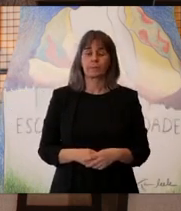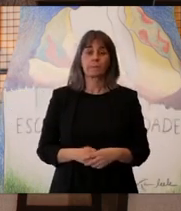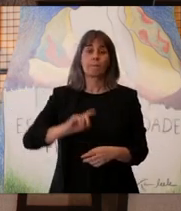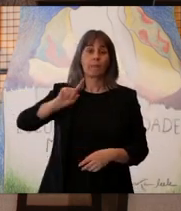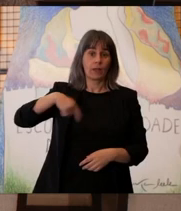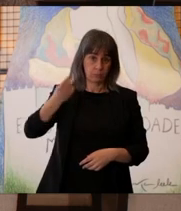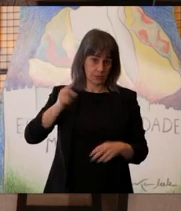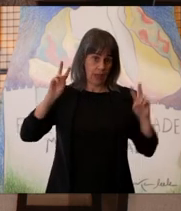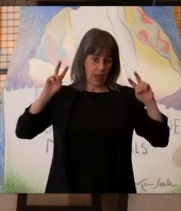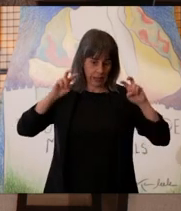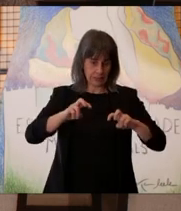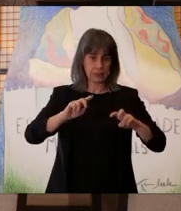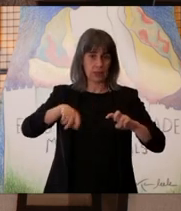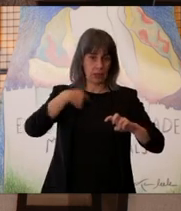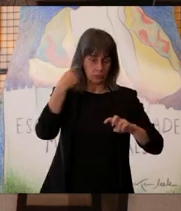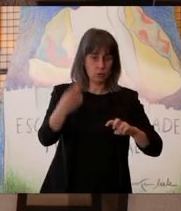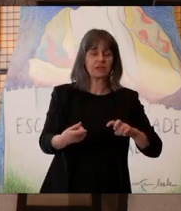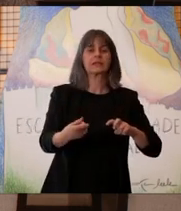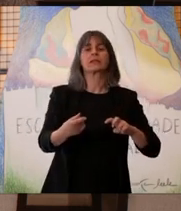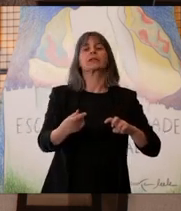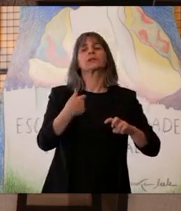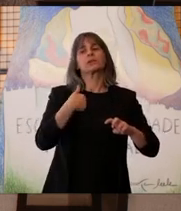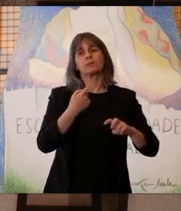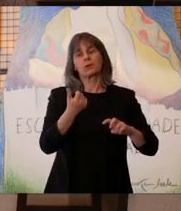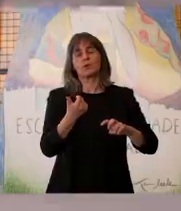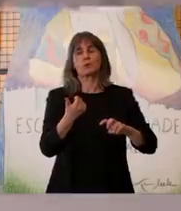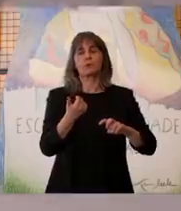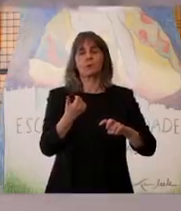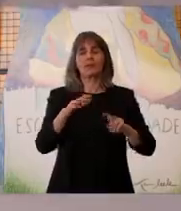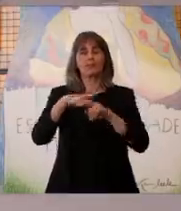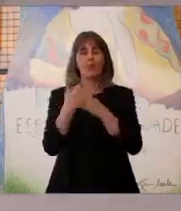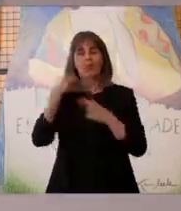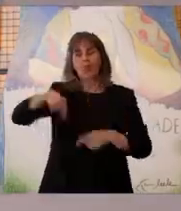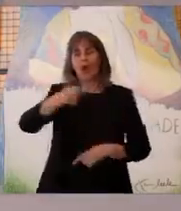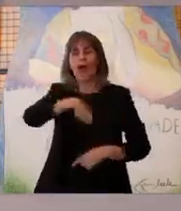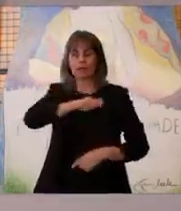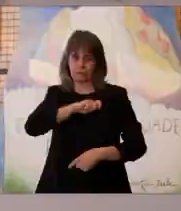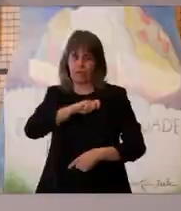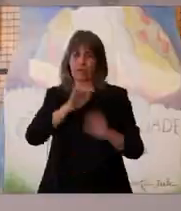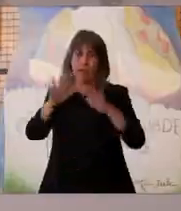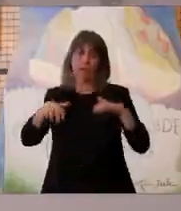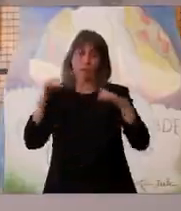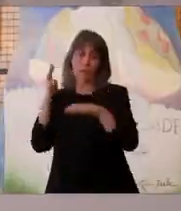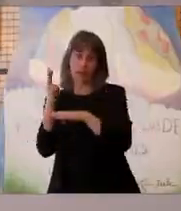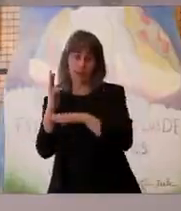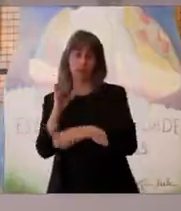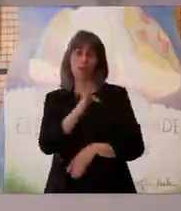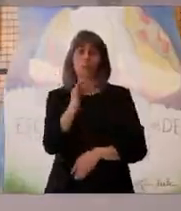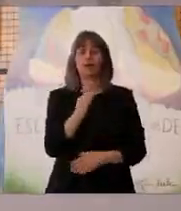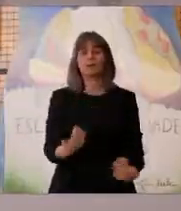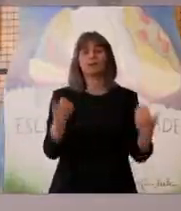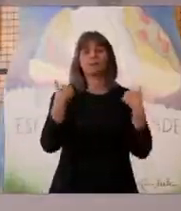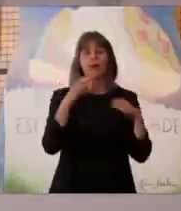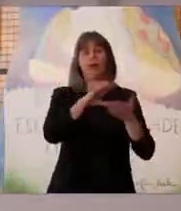ese análisis de la foto y de los datos paso de alguna manera Cuál es la situación en España en los parlamentos y también en la responsabilidad de